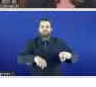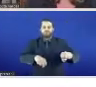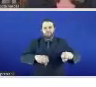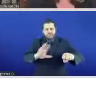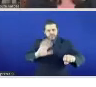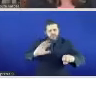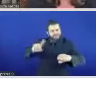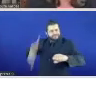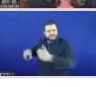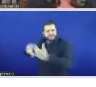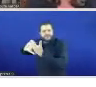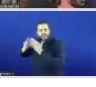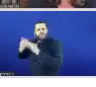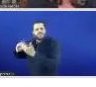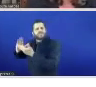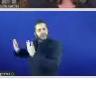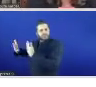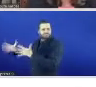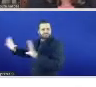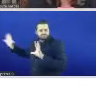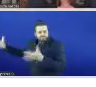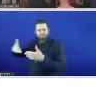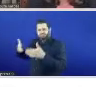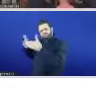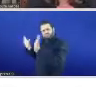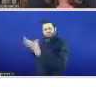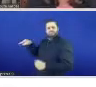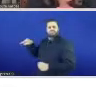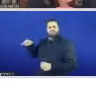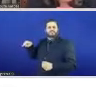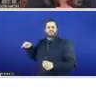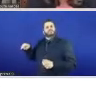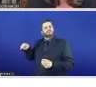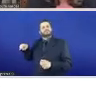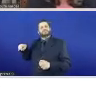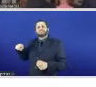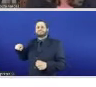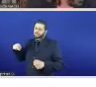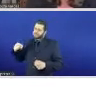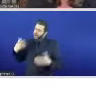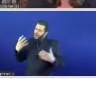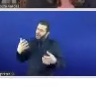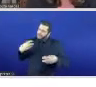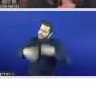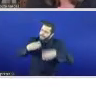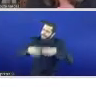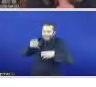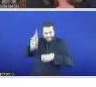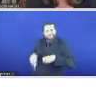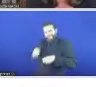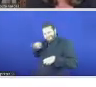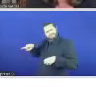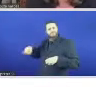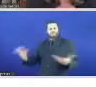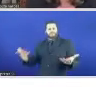las omisiones de la justicia también son una grave amenaza, porque estas omisiones y la